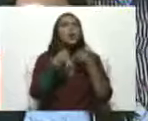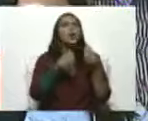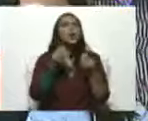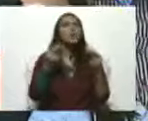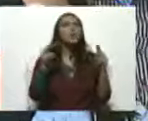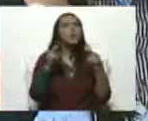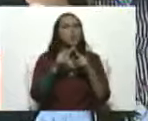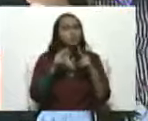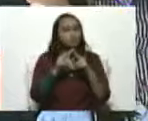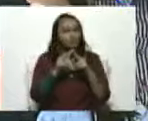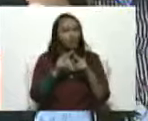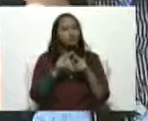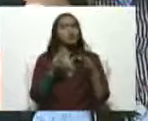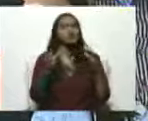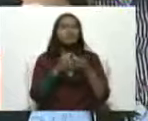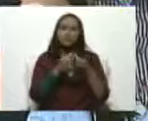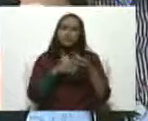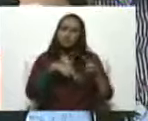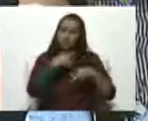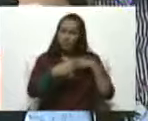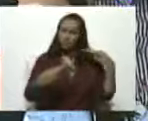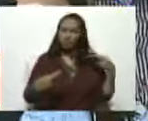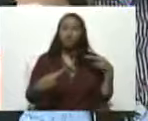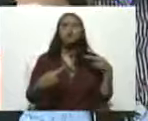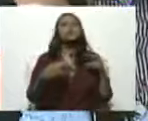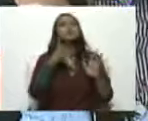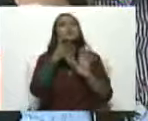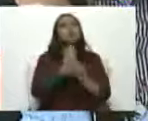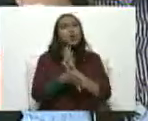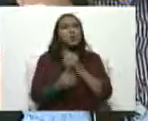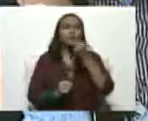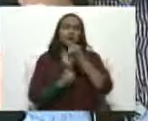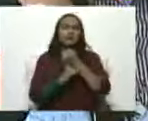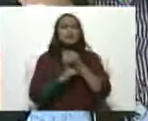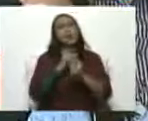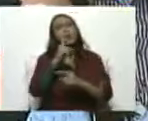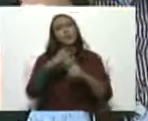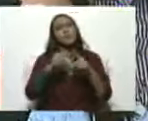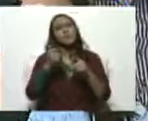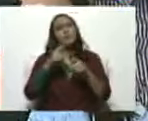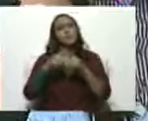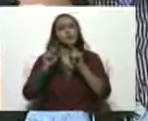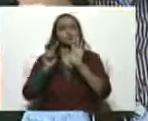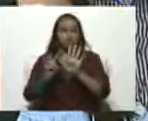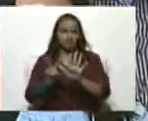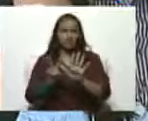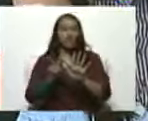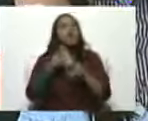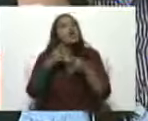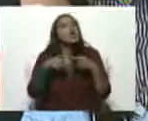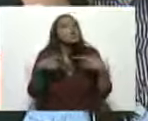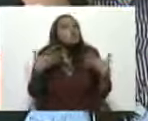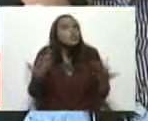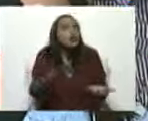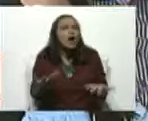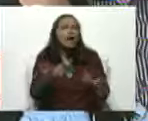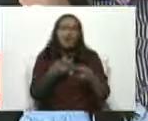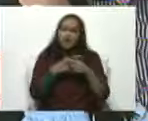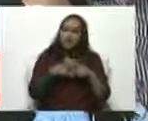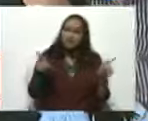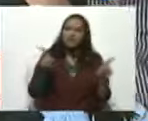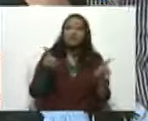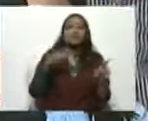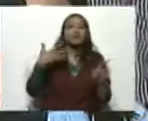organización de base de la revolución será clave para el 1x10x7 y la diferencia que marca esta elección a las